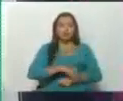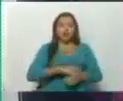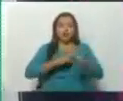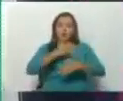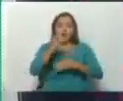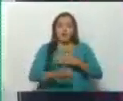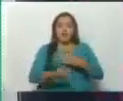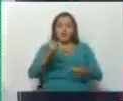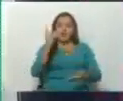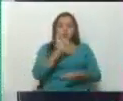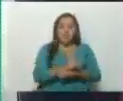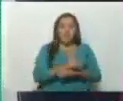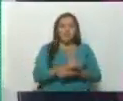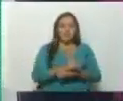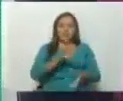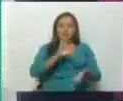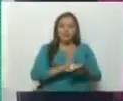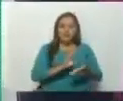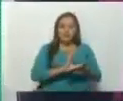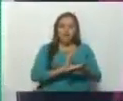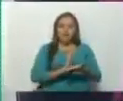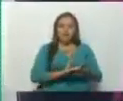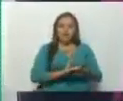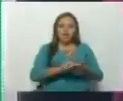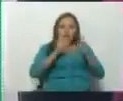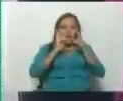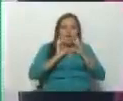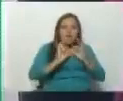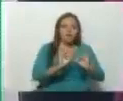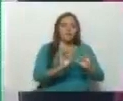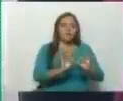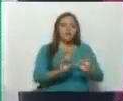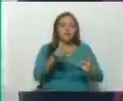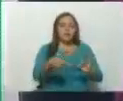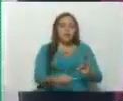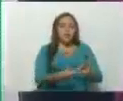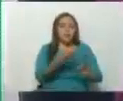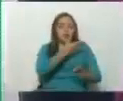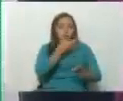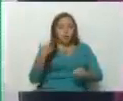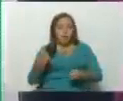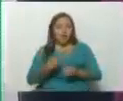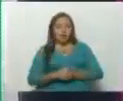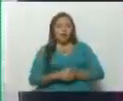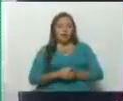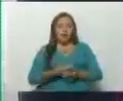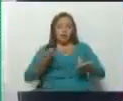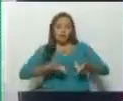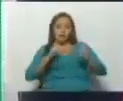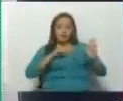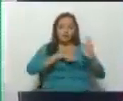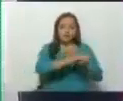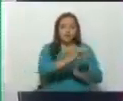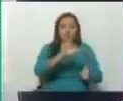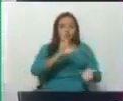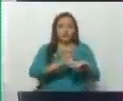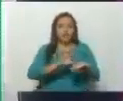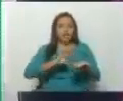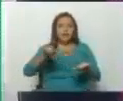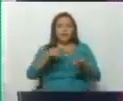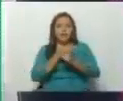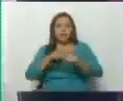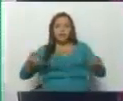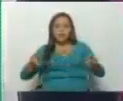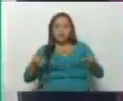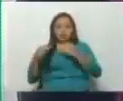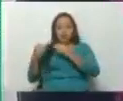que ver con una ciudad sustentable, con el acceso al equipamiento y al espacio urbano, con el acceso al espacio público